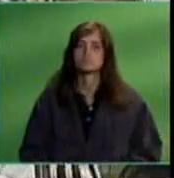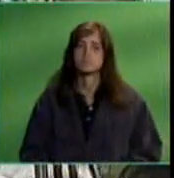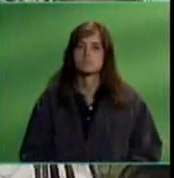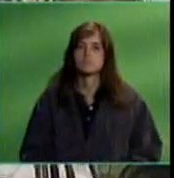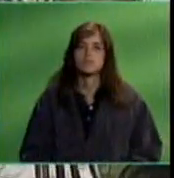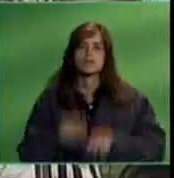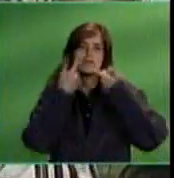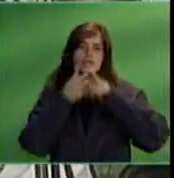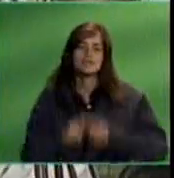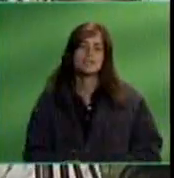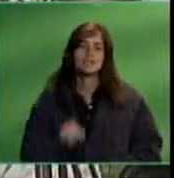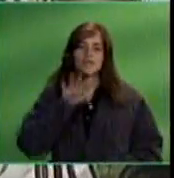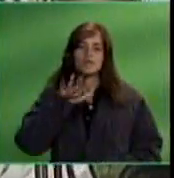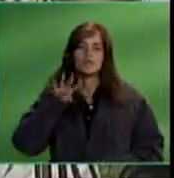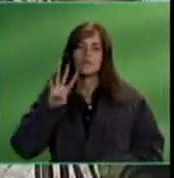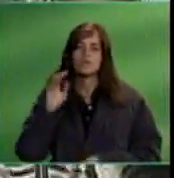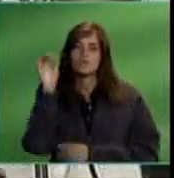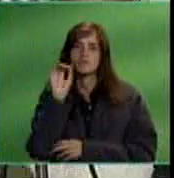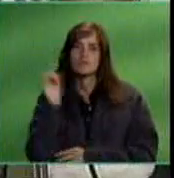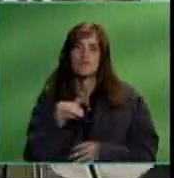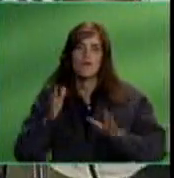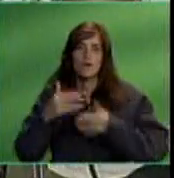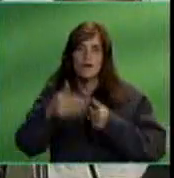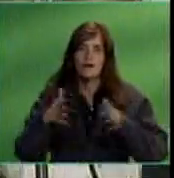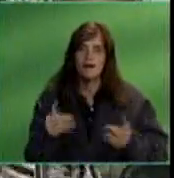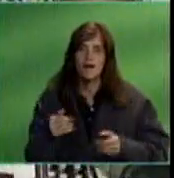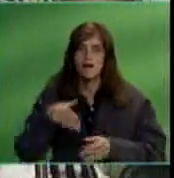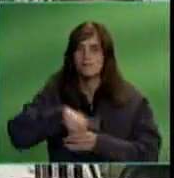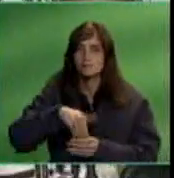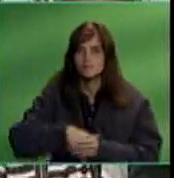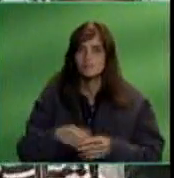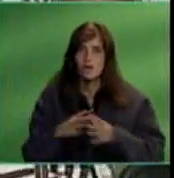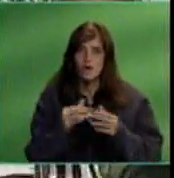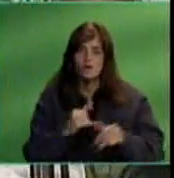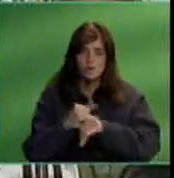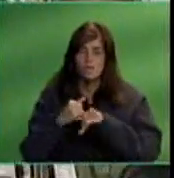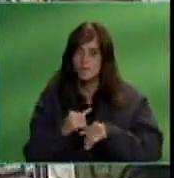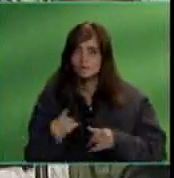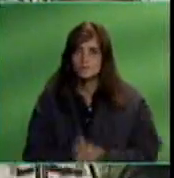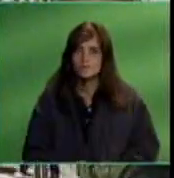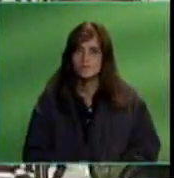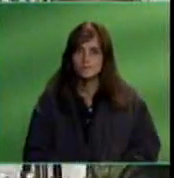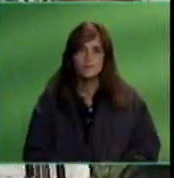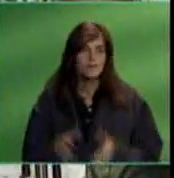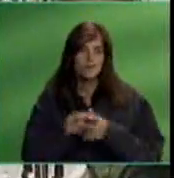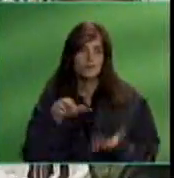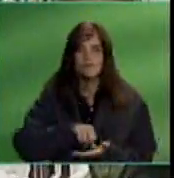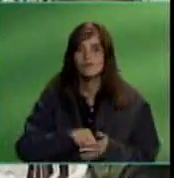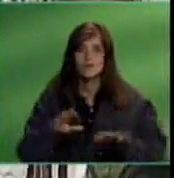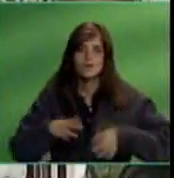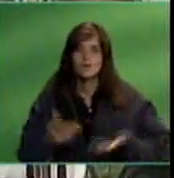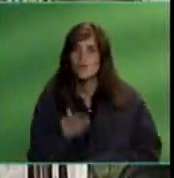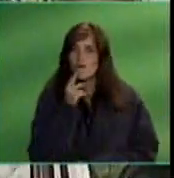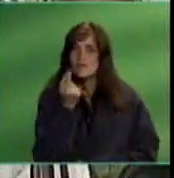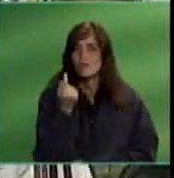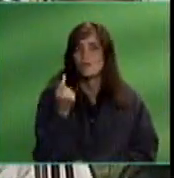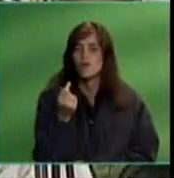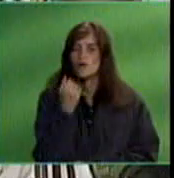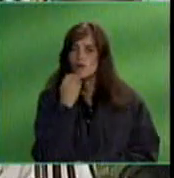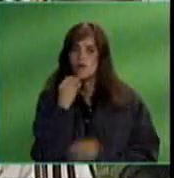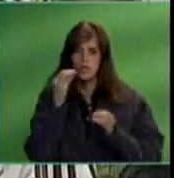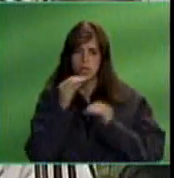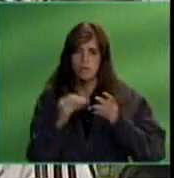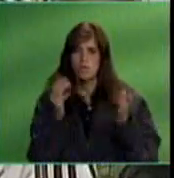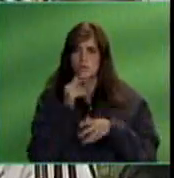auditar el 54 por de las cajas de forma aleatoria en todos los centros electorales y no hay ni un solo detalle que